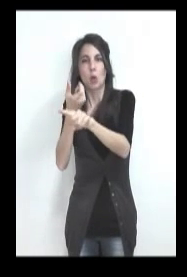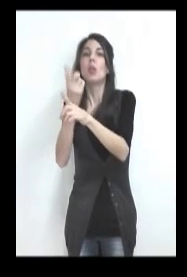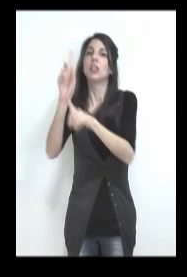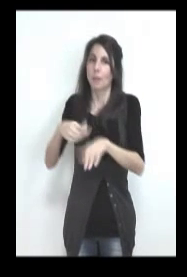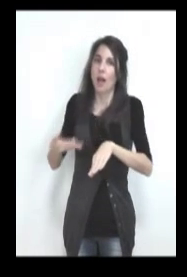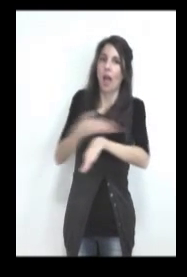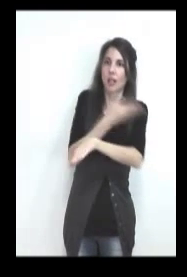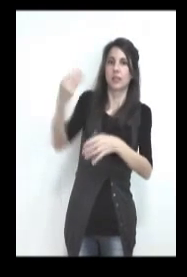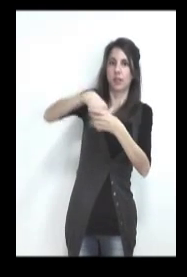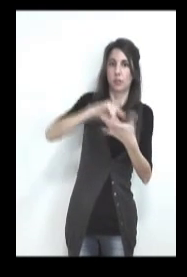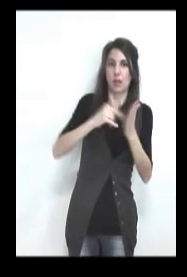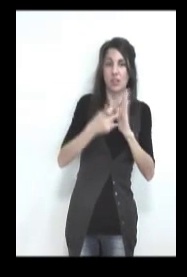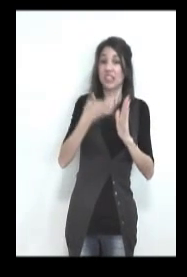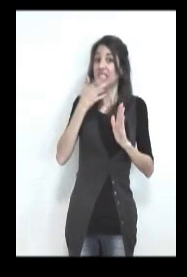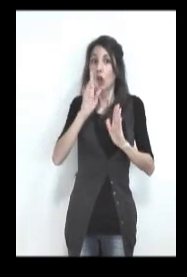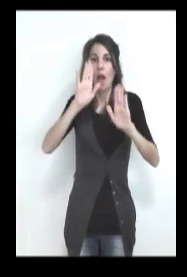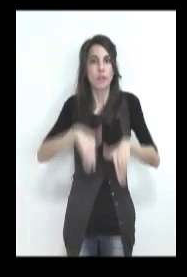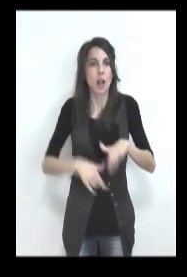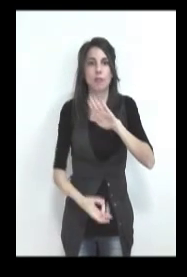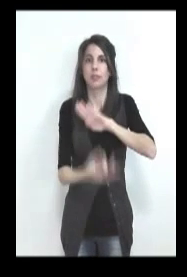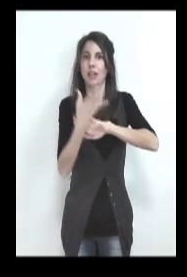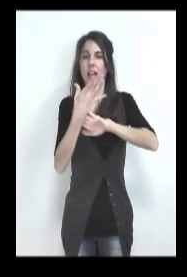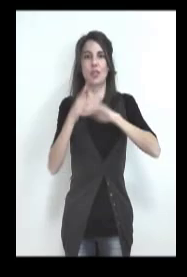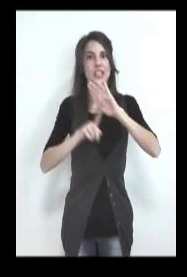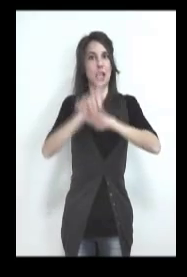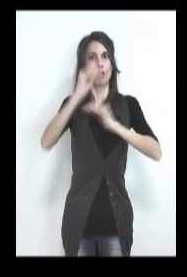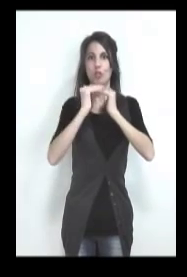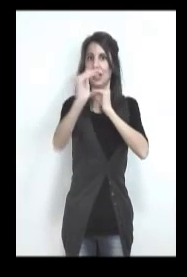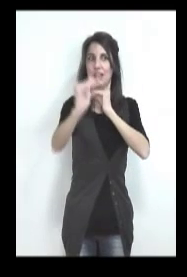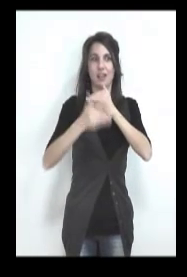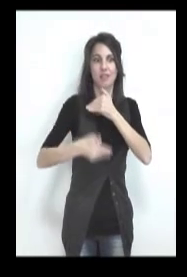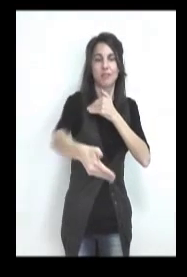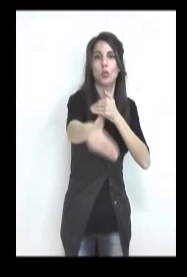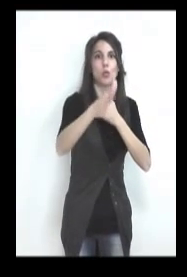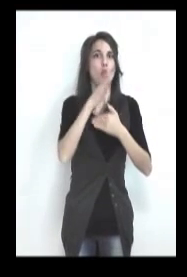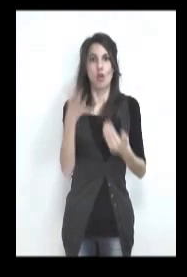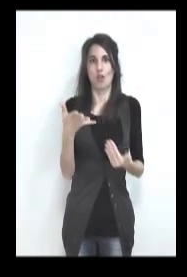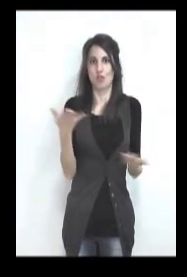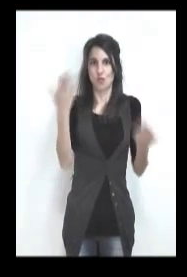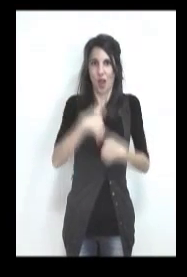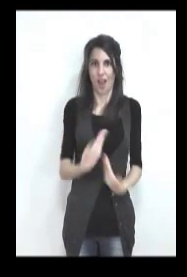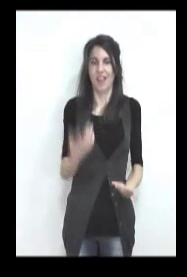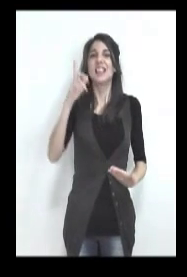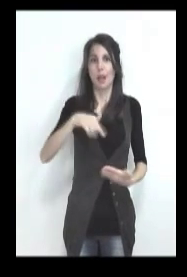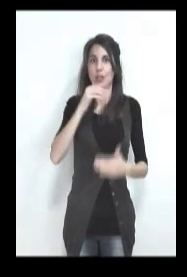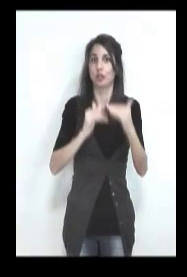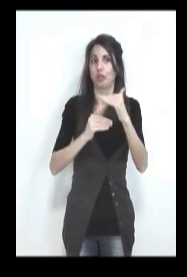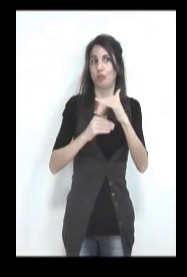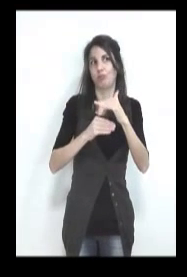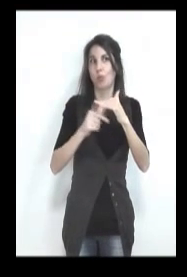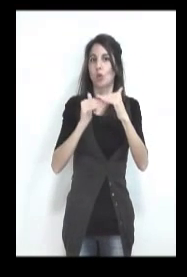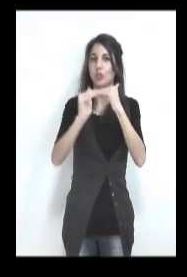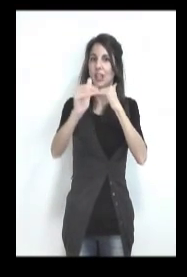generaremos un desarrollo sostenible en el tiempo y sostenible económicamente, que es el otro gran agujero, que